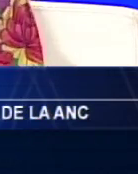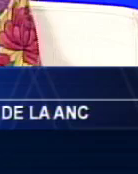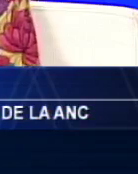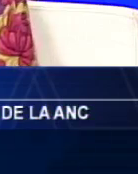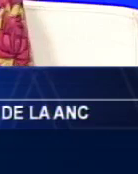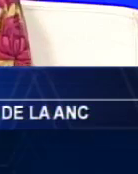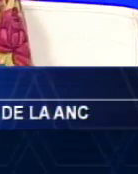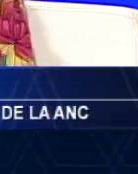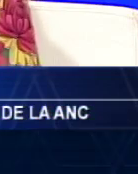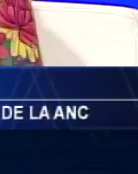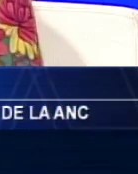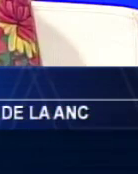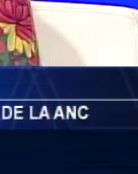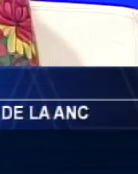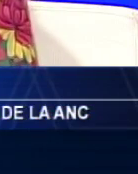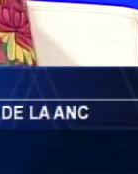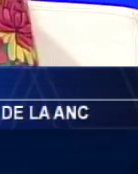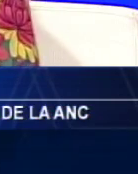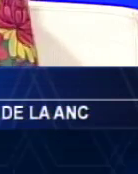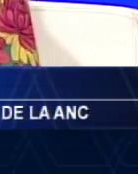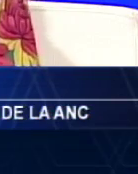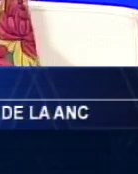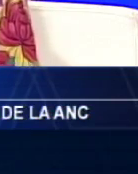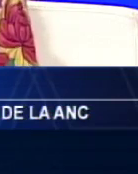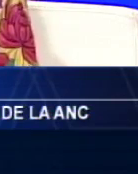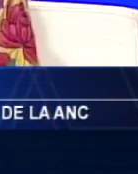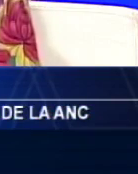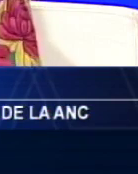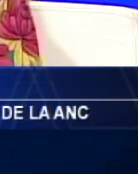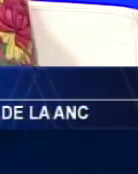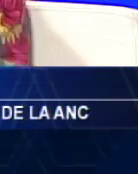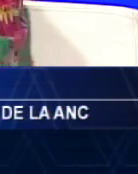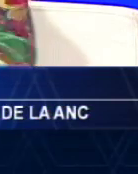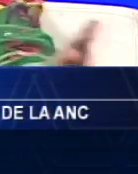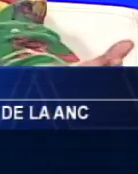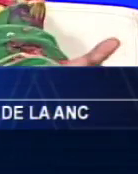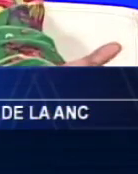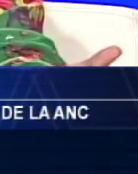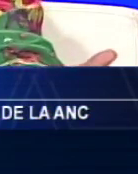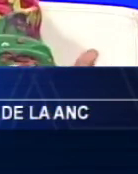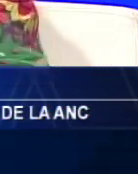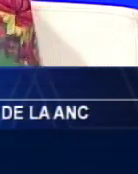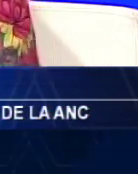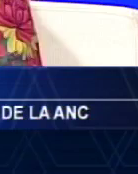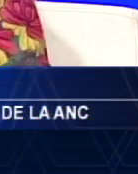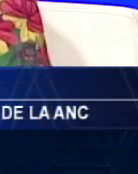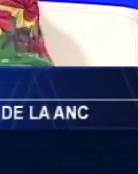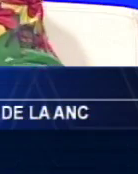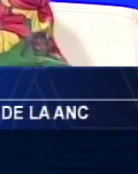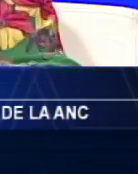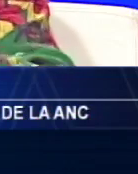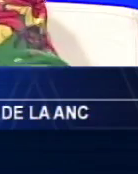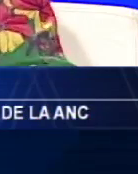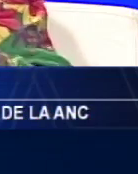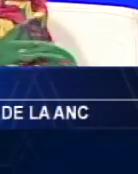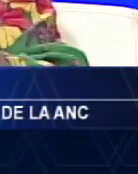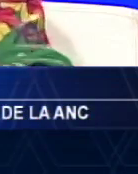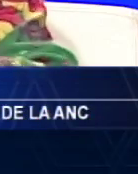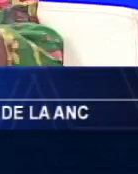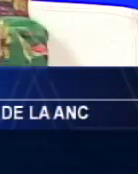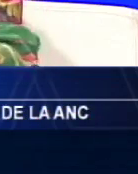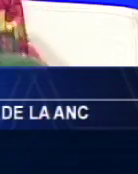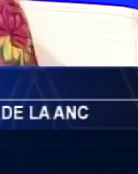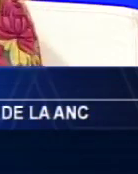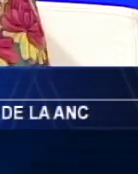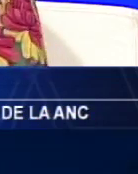descontado que la oposición venezolana pueda salir victoriosa en este proceso. Primero porque mira todo lo que ya están haciendo, ya están dando pancadas